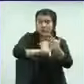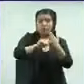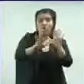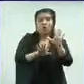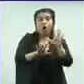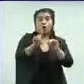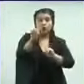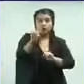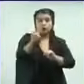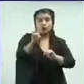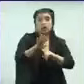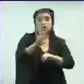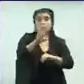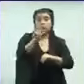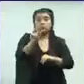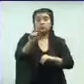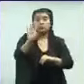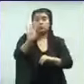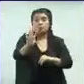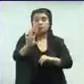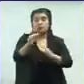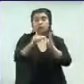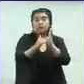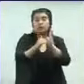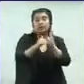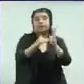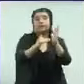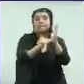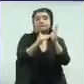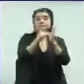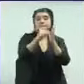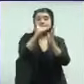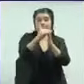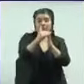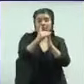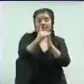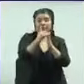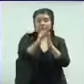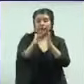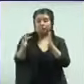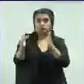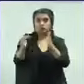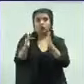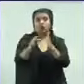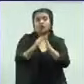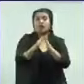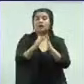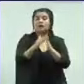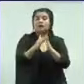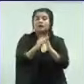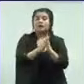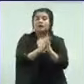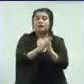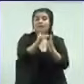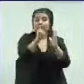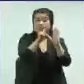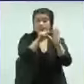11, 4.4 mil millones y fracción del